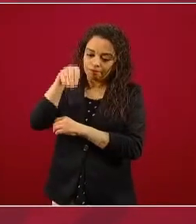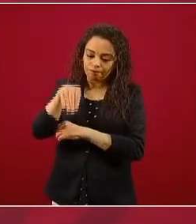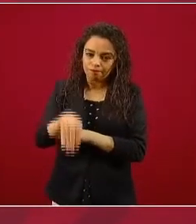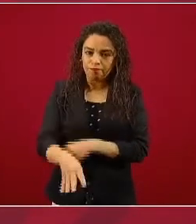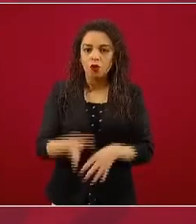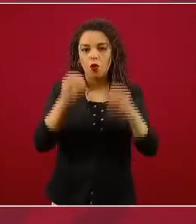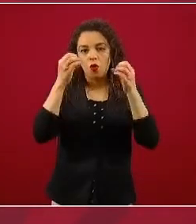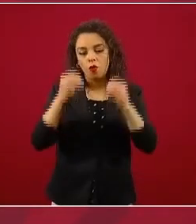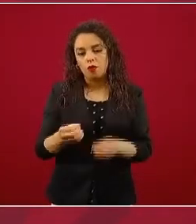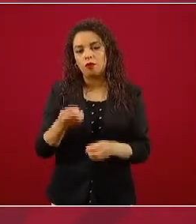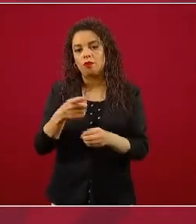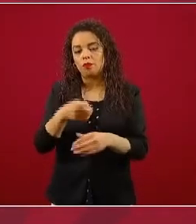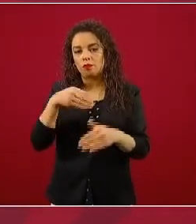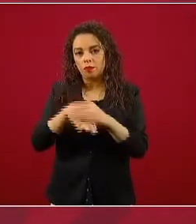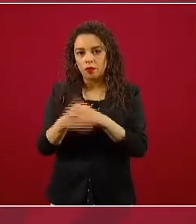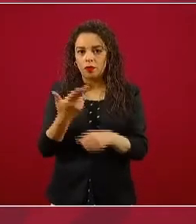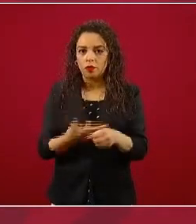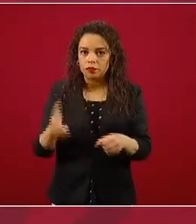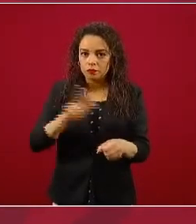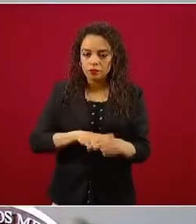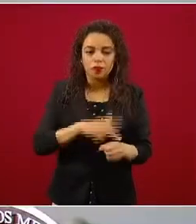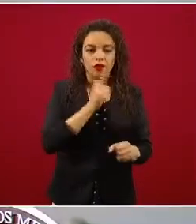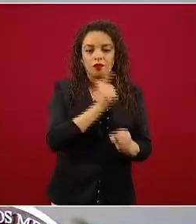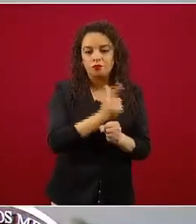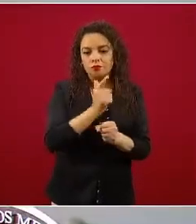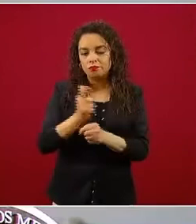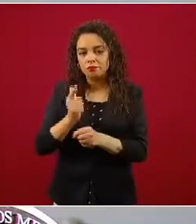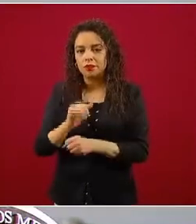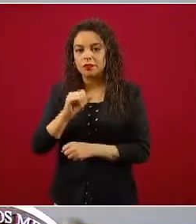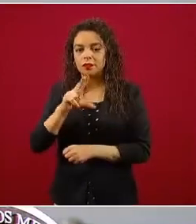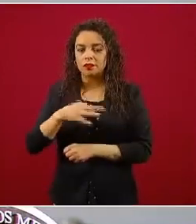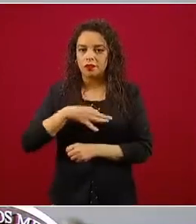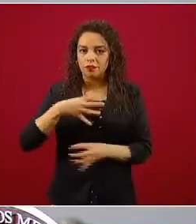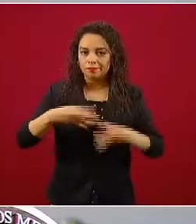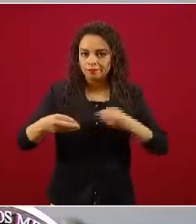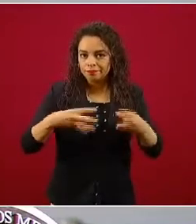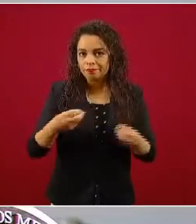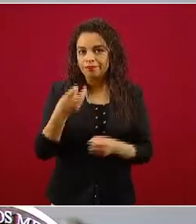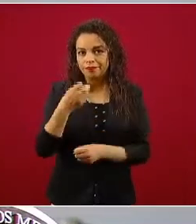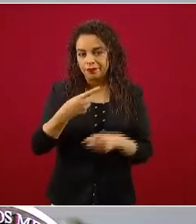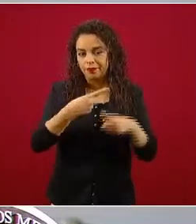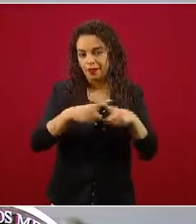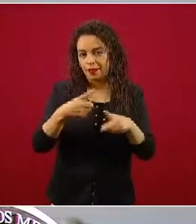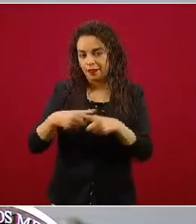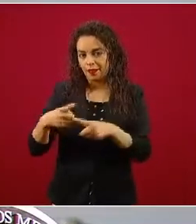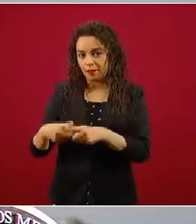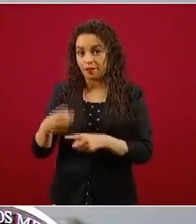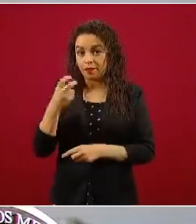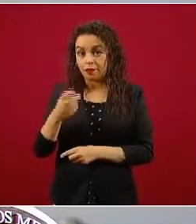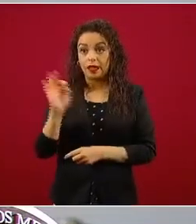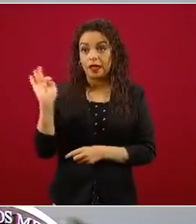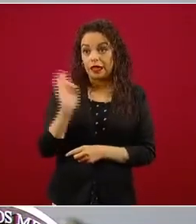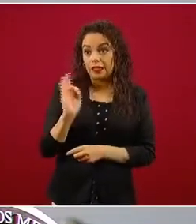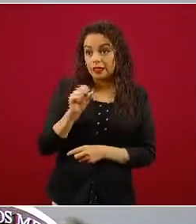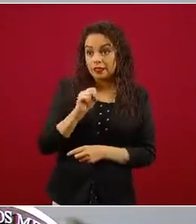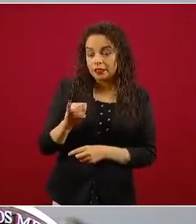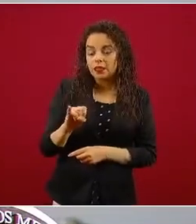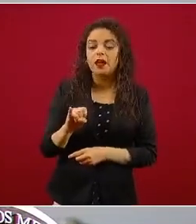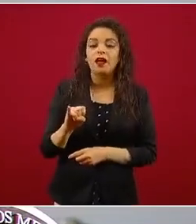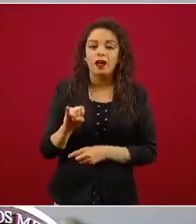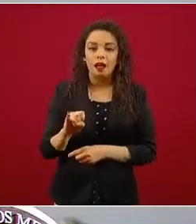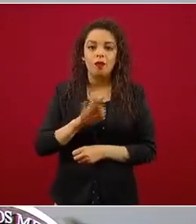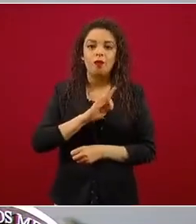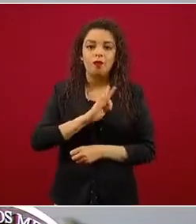ocupación, de detecciones, y entonces podría, y eso es muy alentador, empezar a aplicarse el